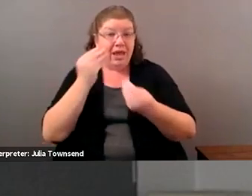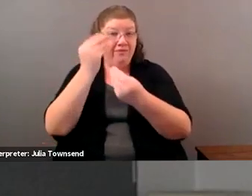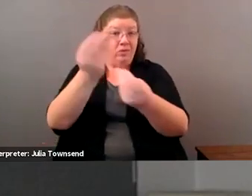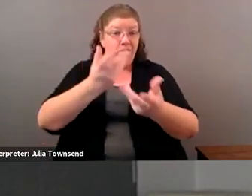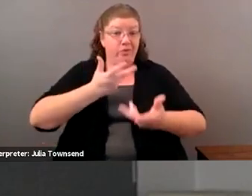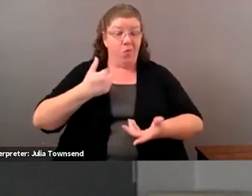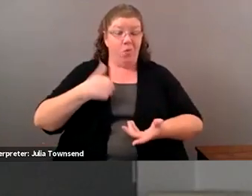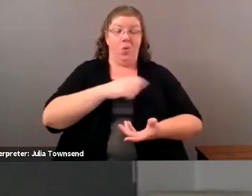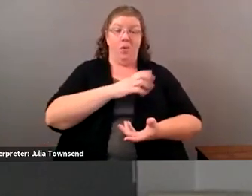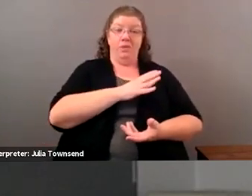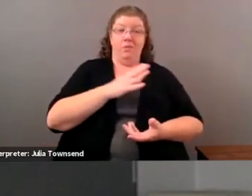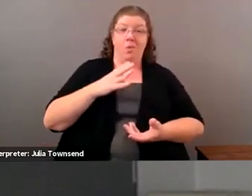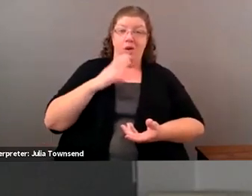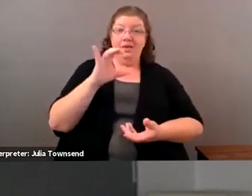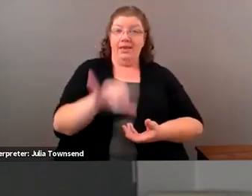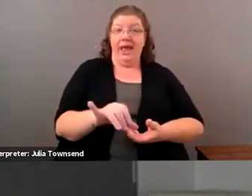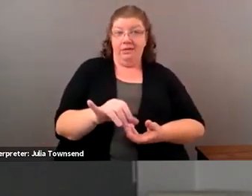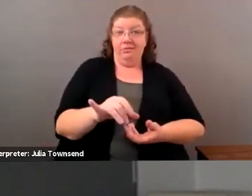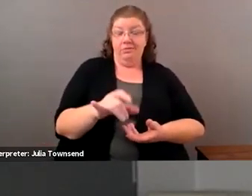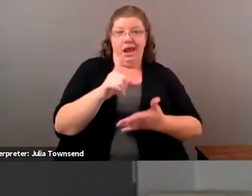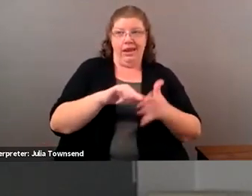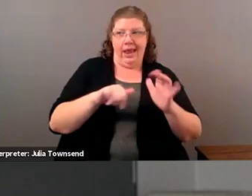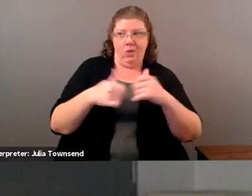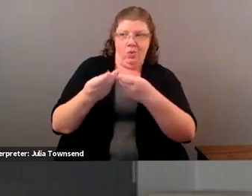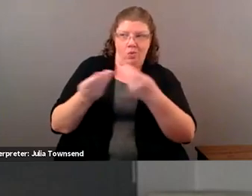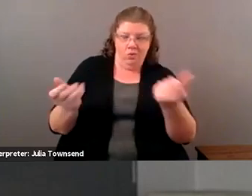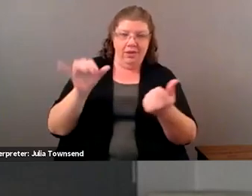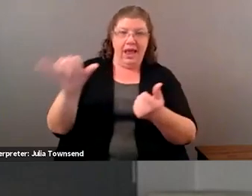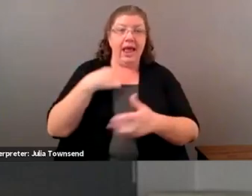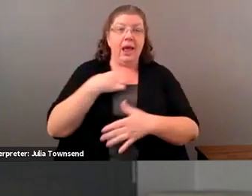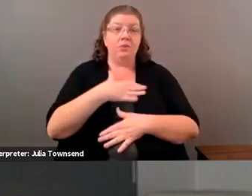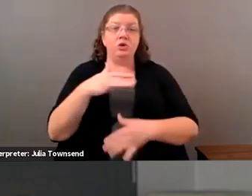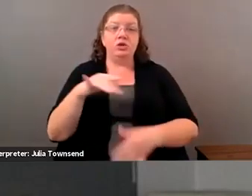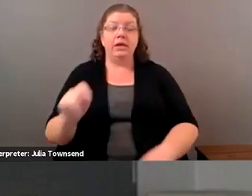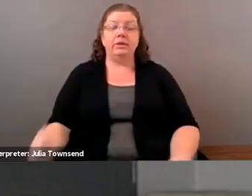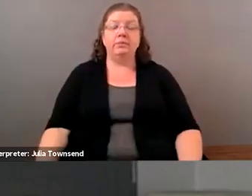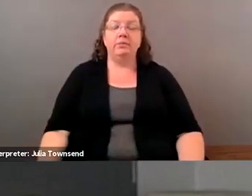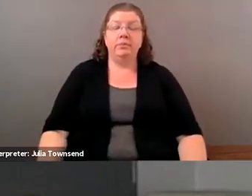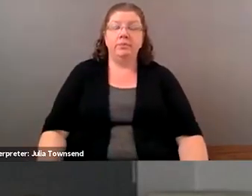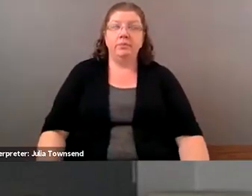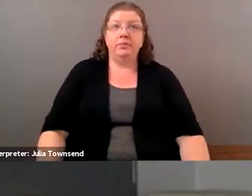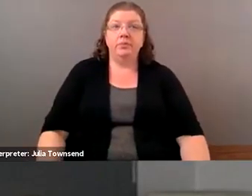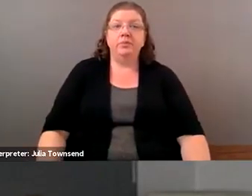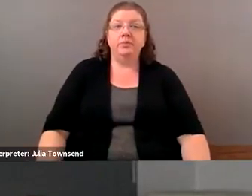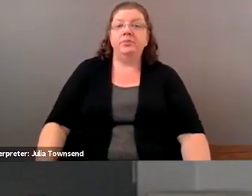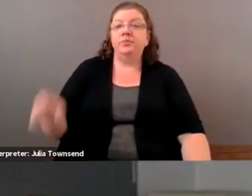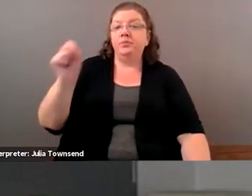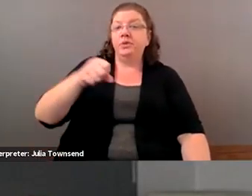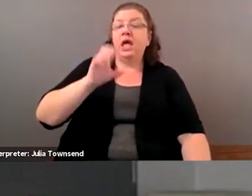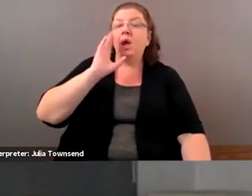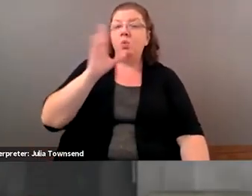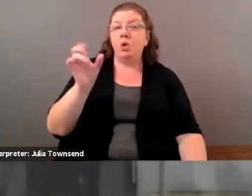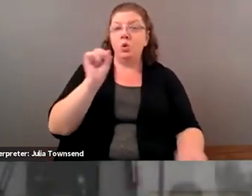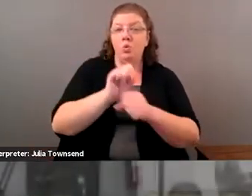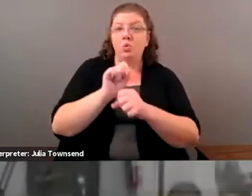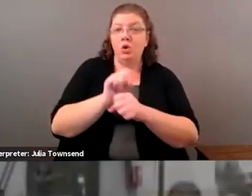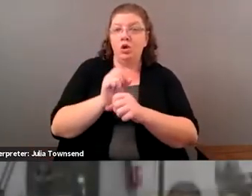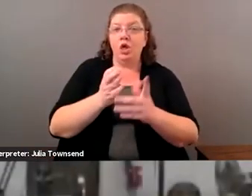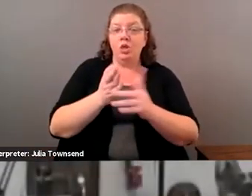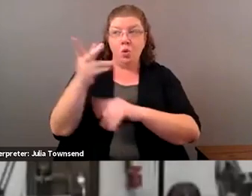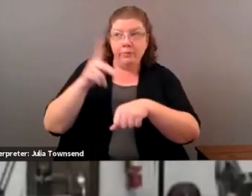con el consejo y lo que se está haciendo para atender esto yo lo apreciarían gracias por esto definitivamente voy a trabajar con